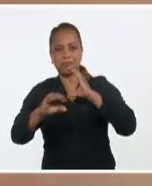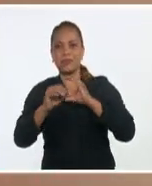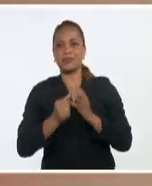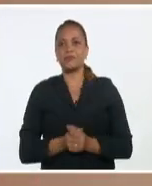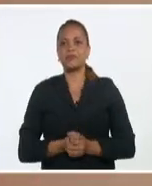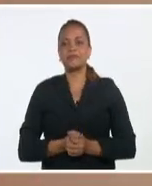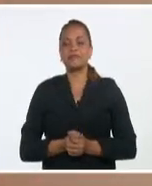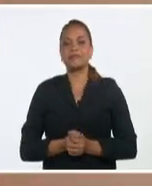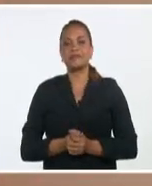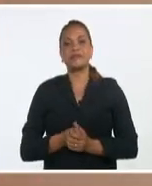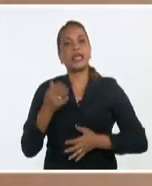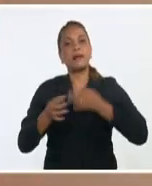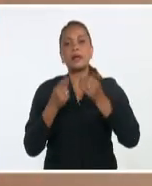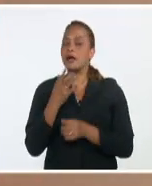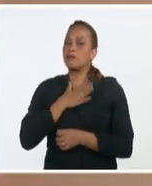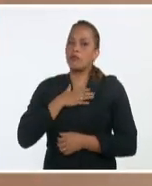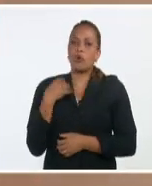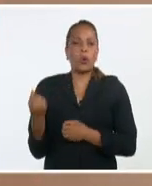que estoy muy contento, muy...